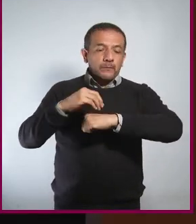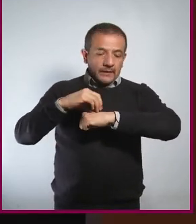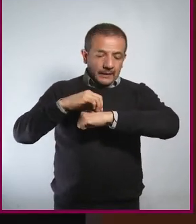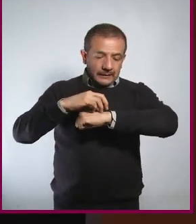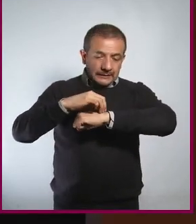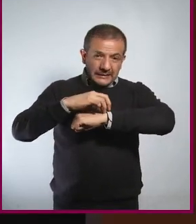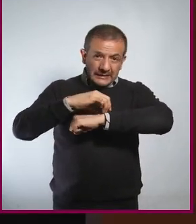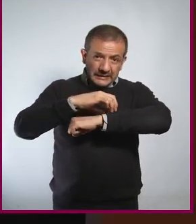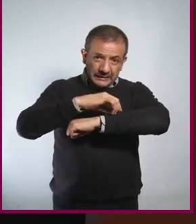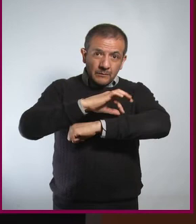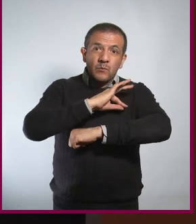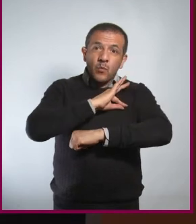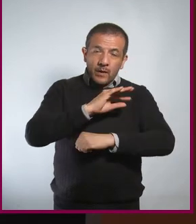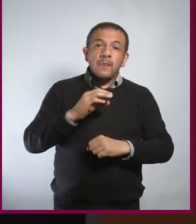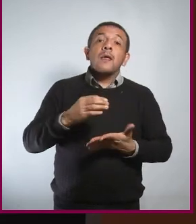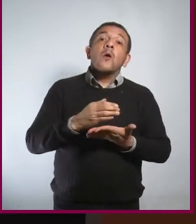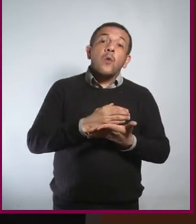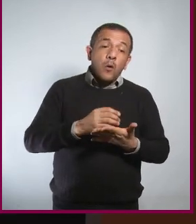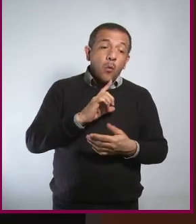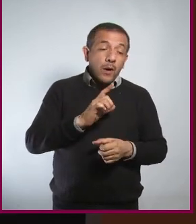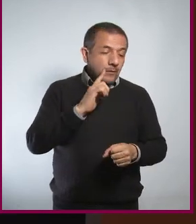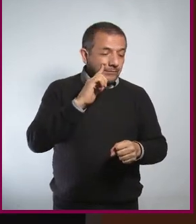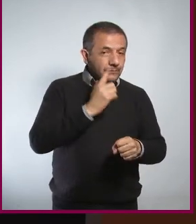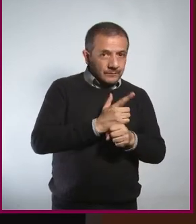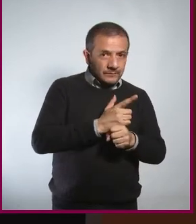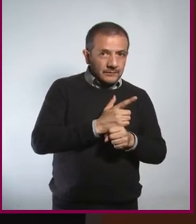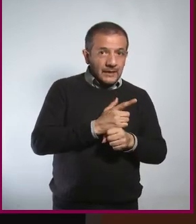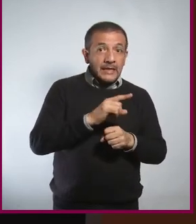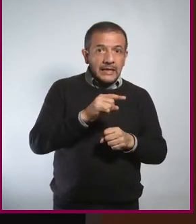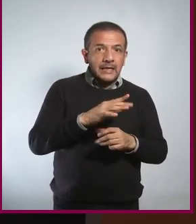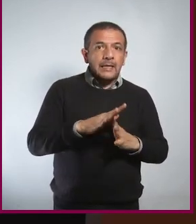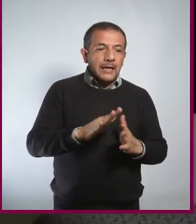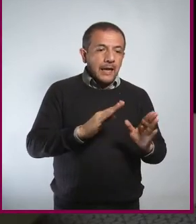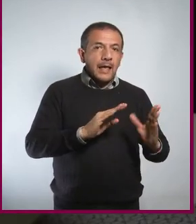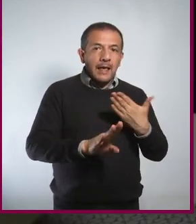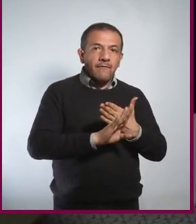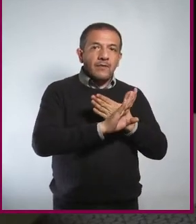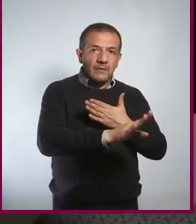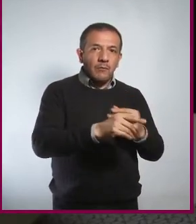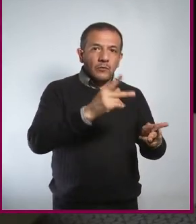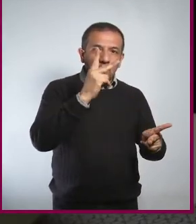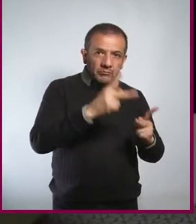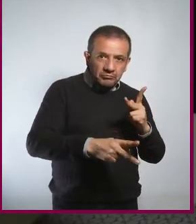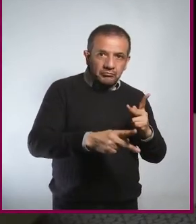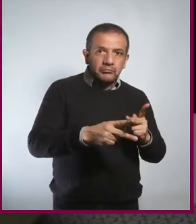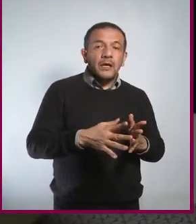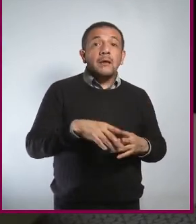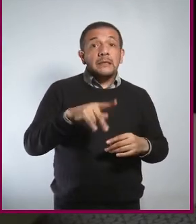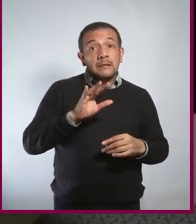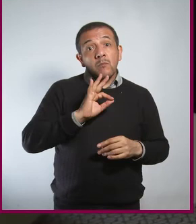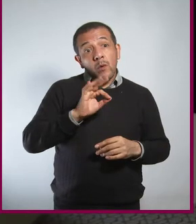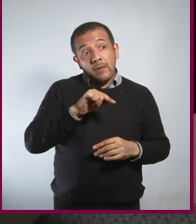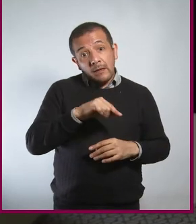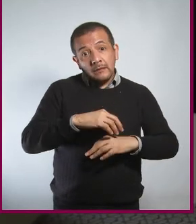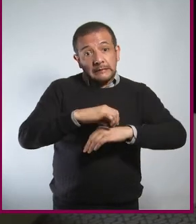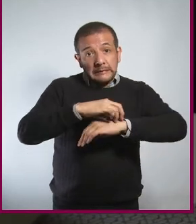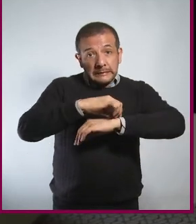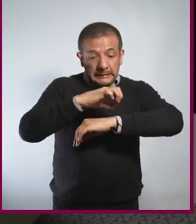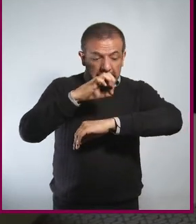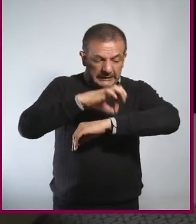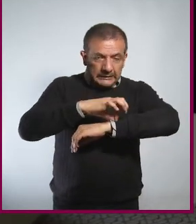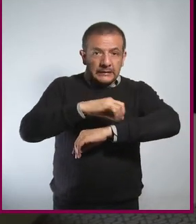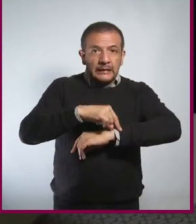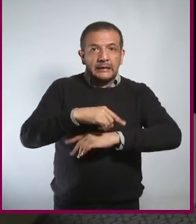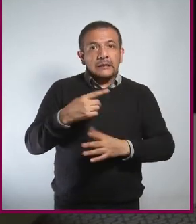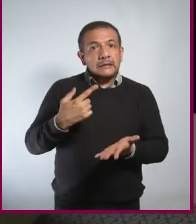riquecias son curables cuando se detectan a tiempo y no se dejan avanzar. Sí pueden ocasionar la muerte, de hecho son